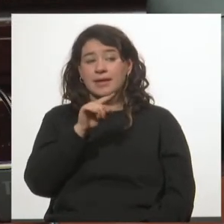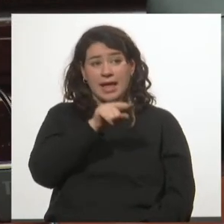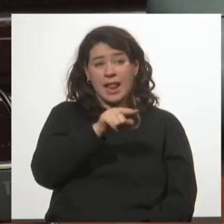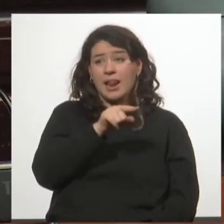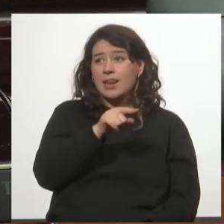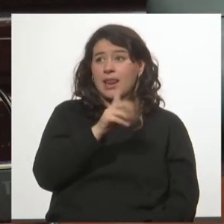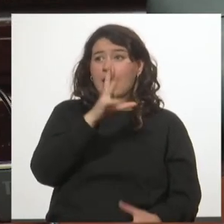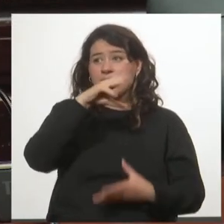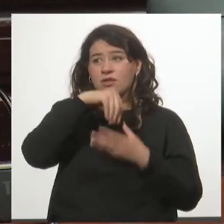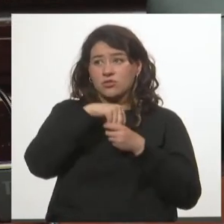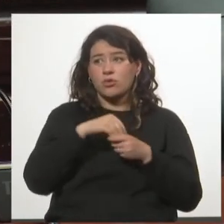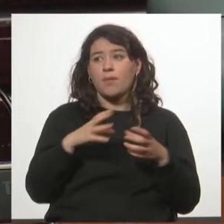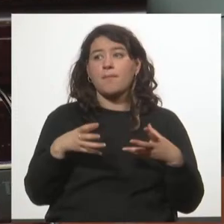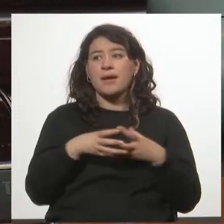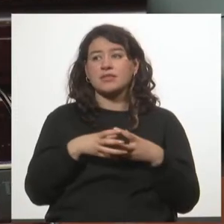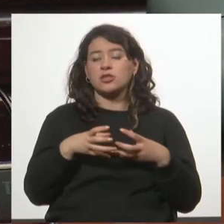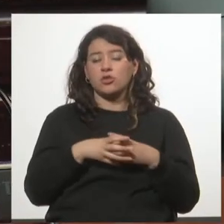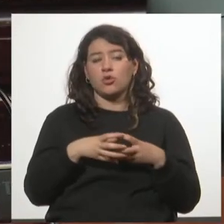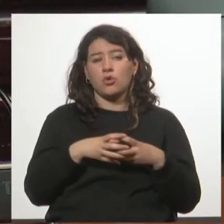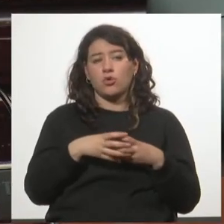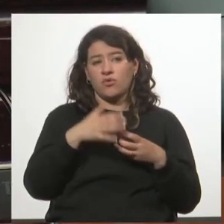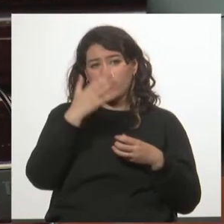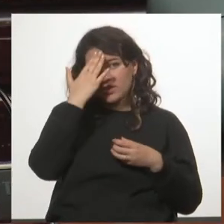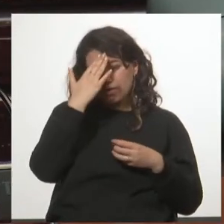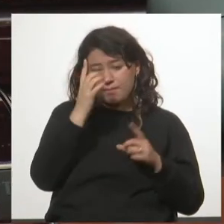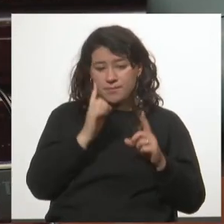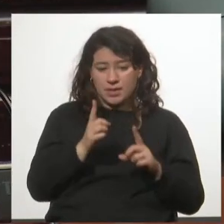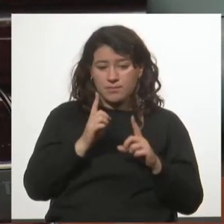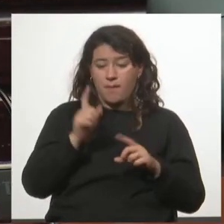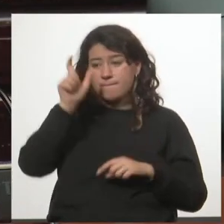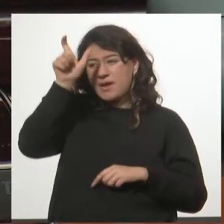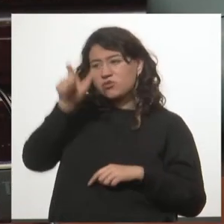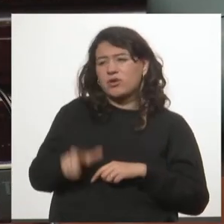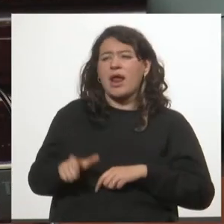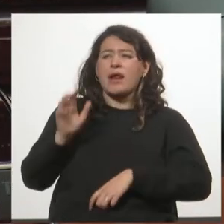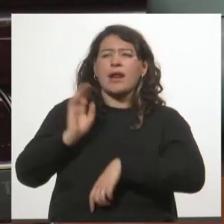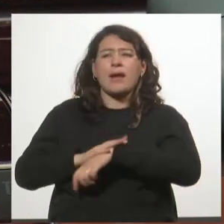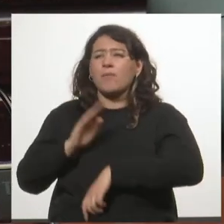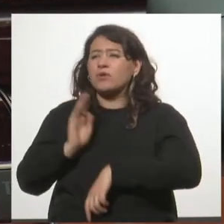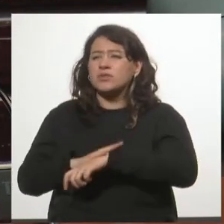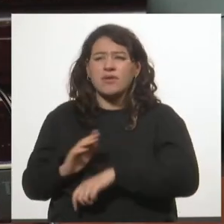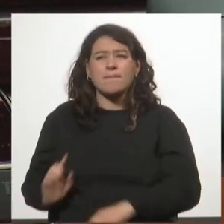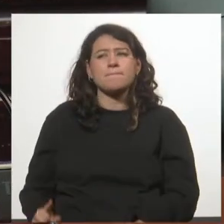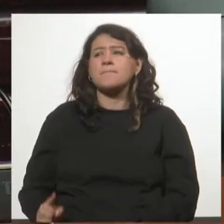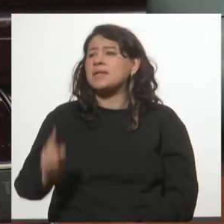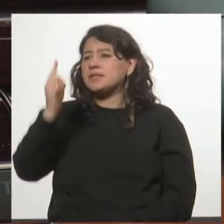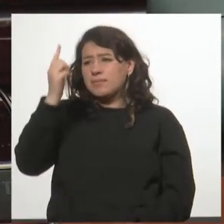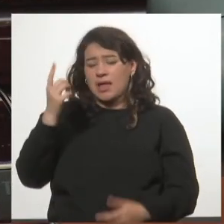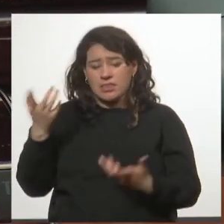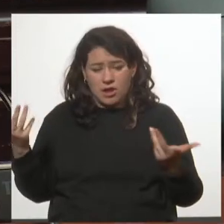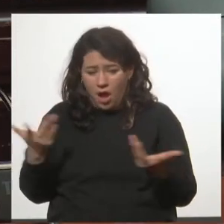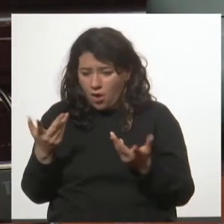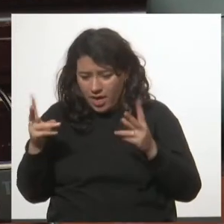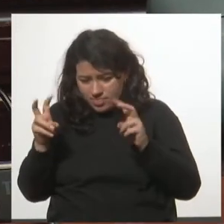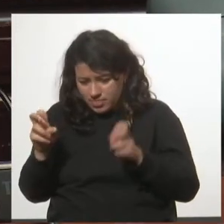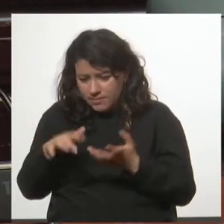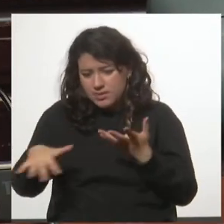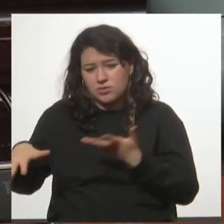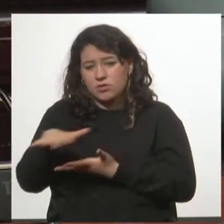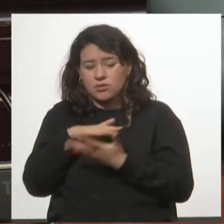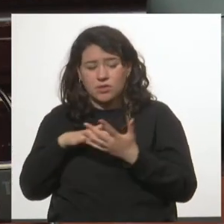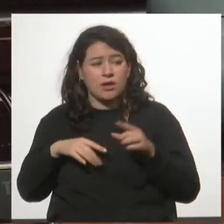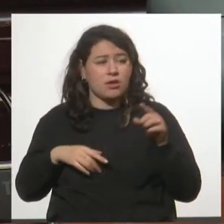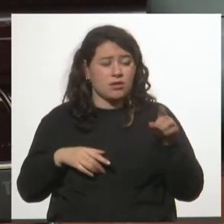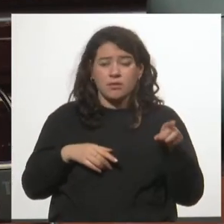al partido de quien fue responsable principal de lo que estamos hablando tuvo